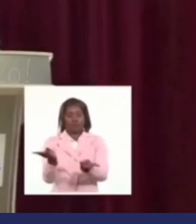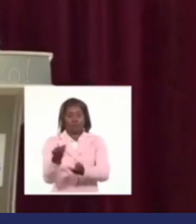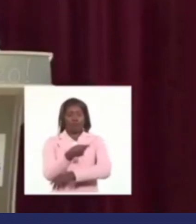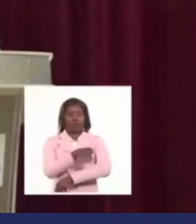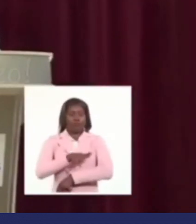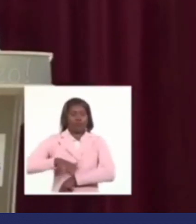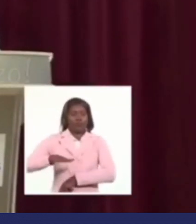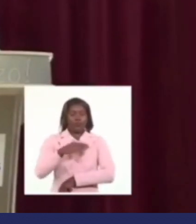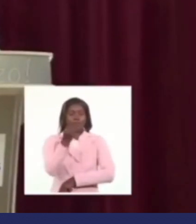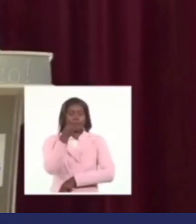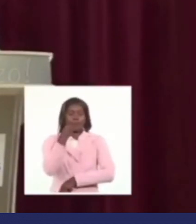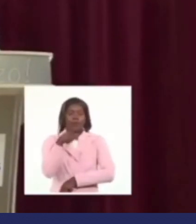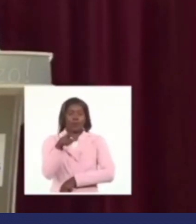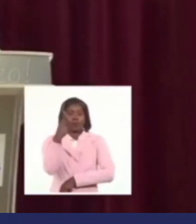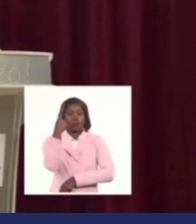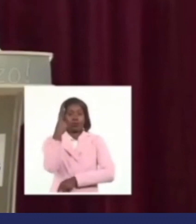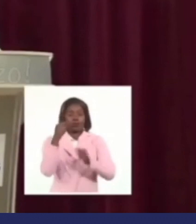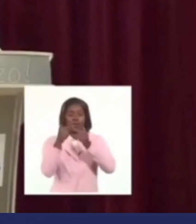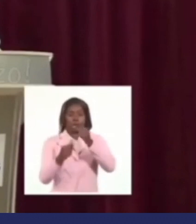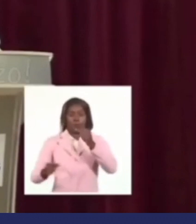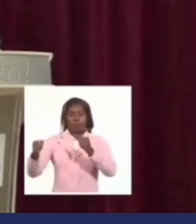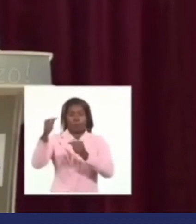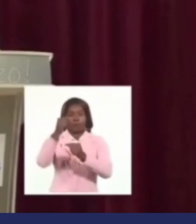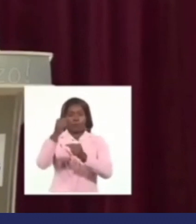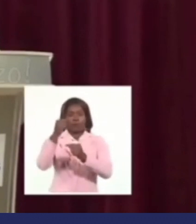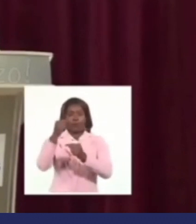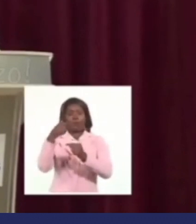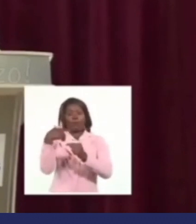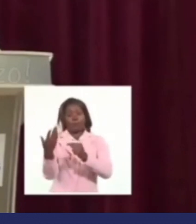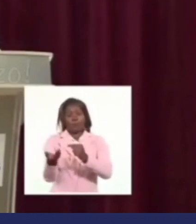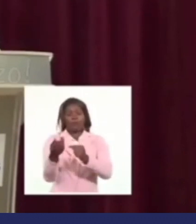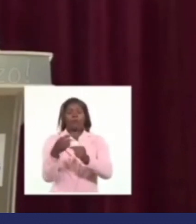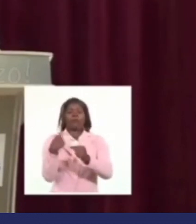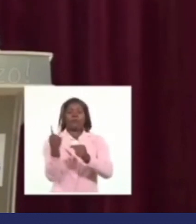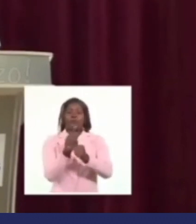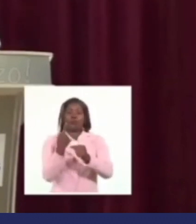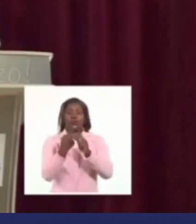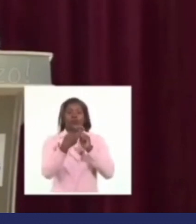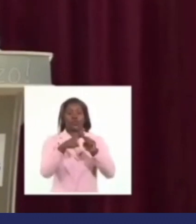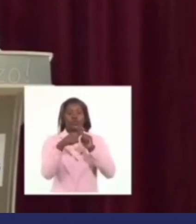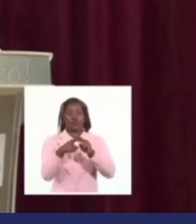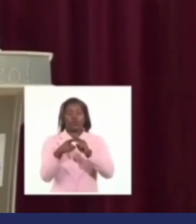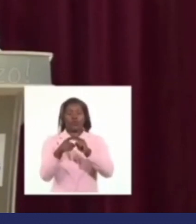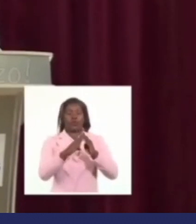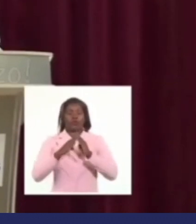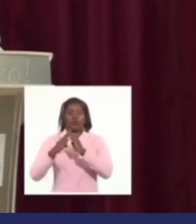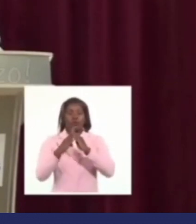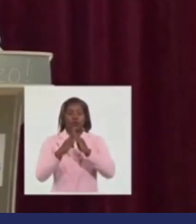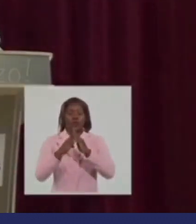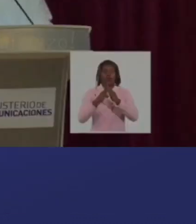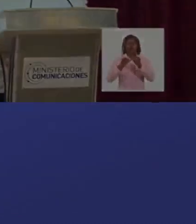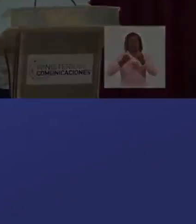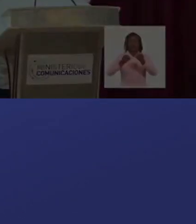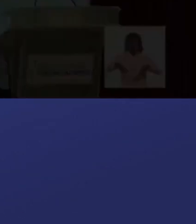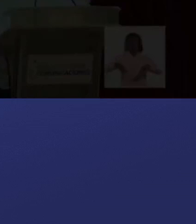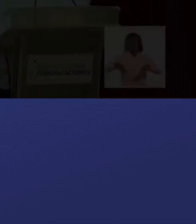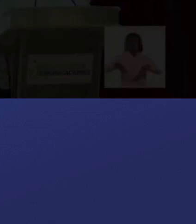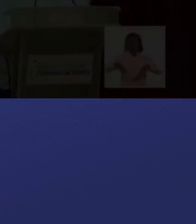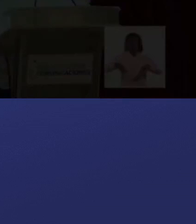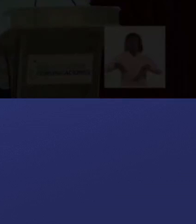demanda constituye el indicador principal que nos garantizará el cumplimiento de esa